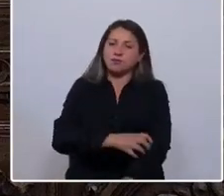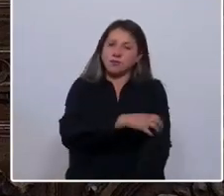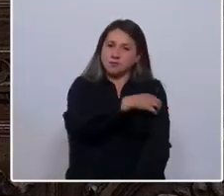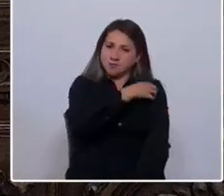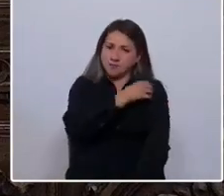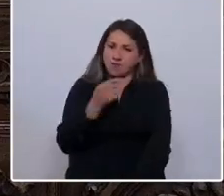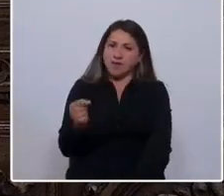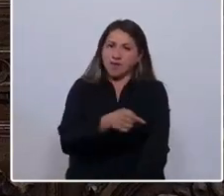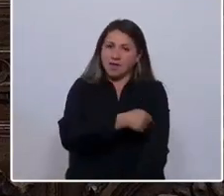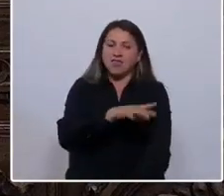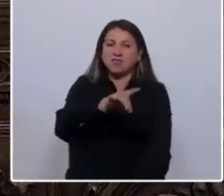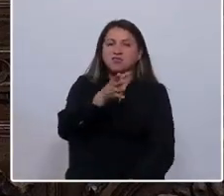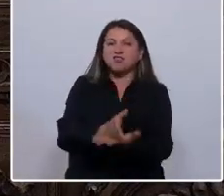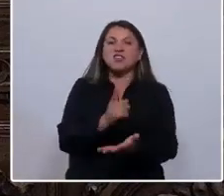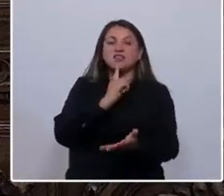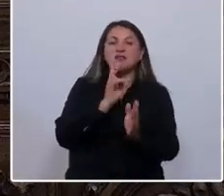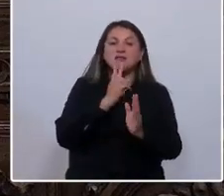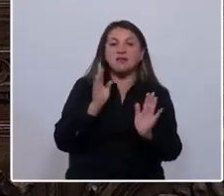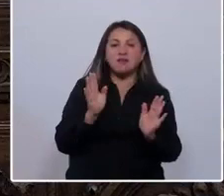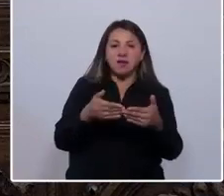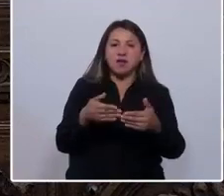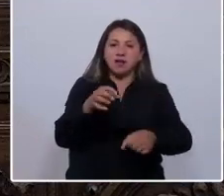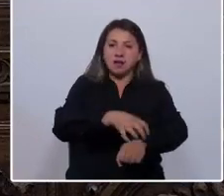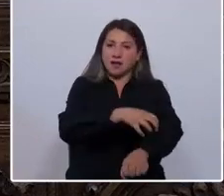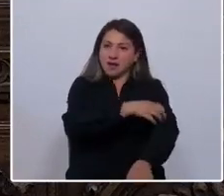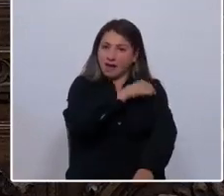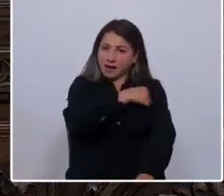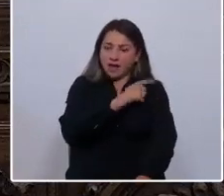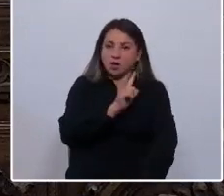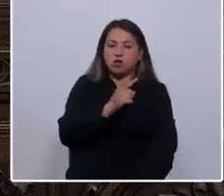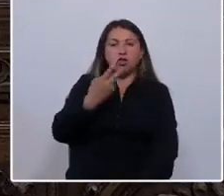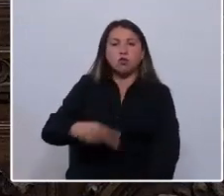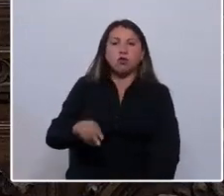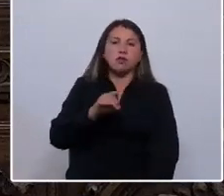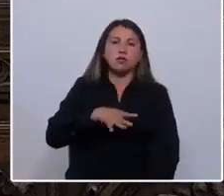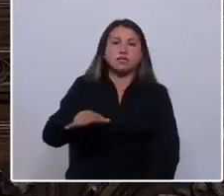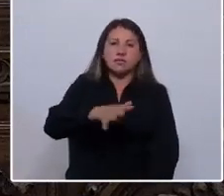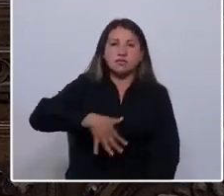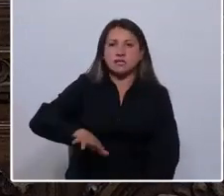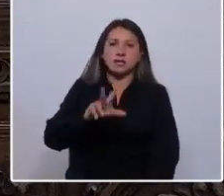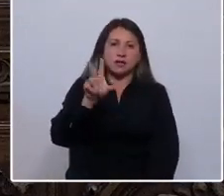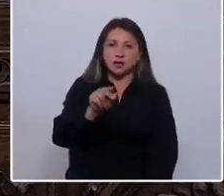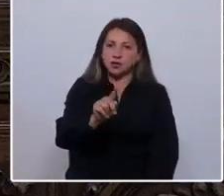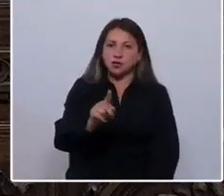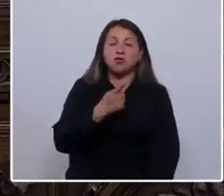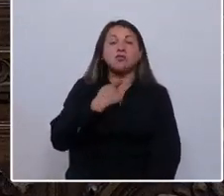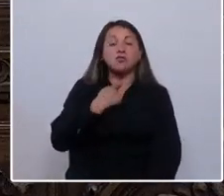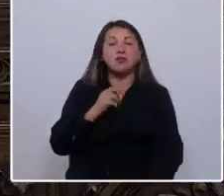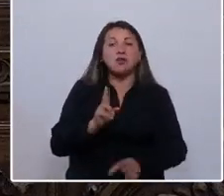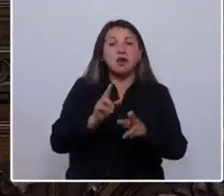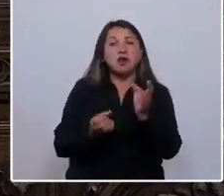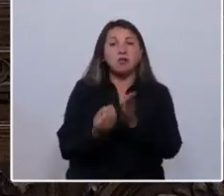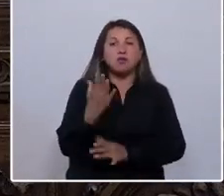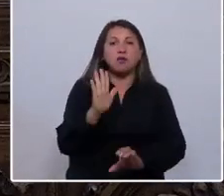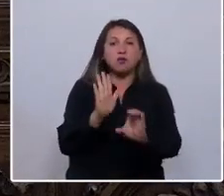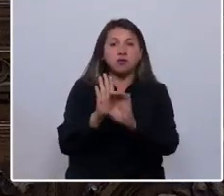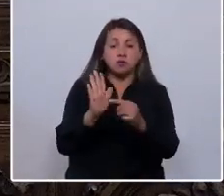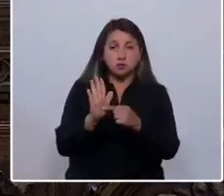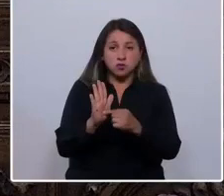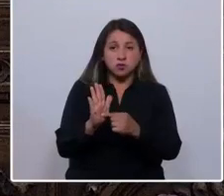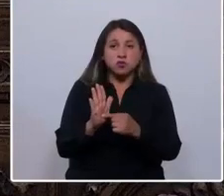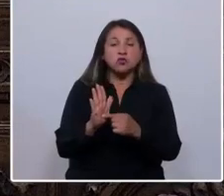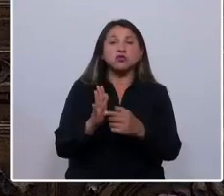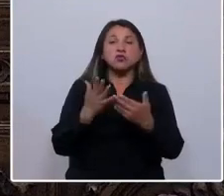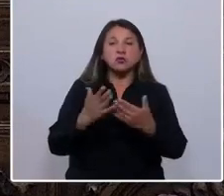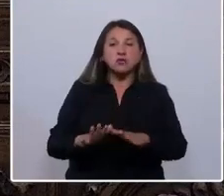ser tomadas por quienes viven en los territorios y no por los dueños de Chile, porque deseo que con esta nueva Constitución ya no